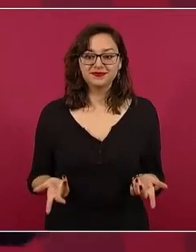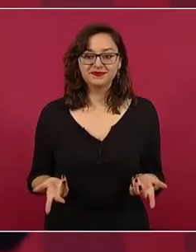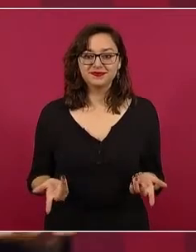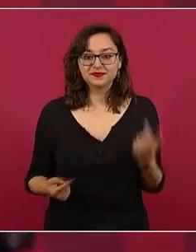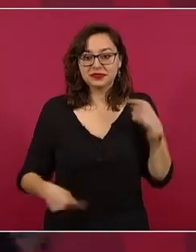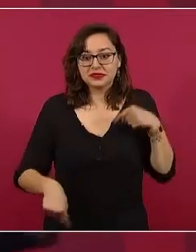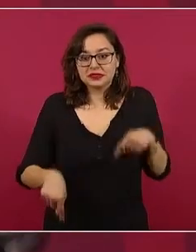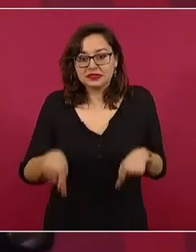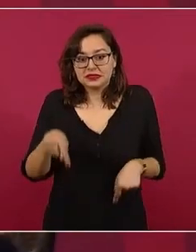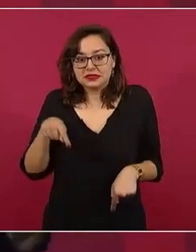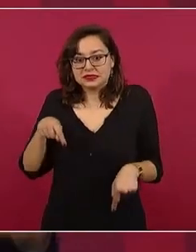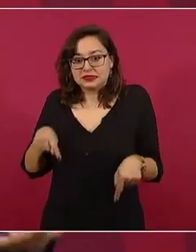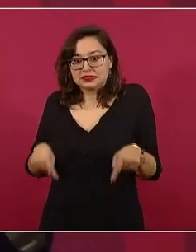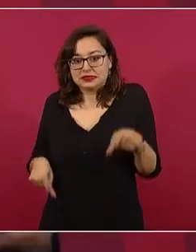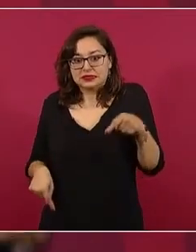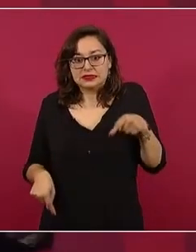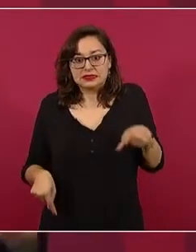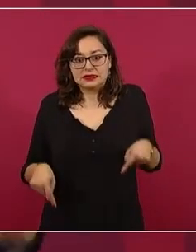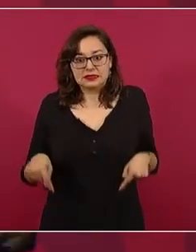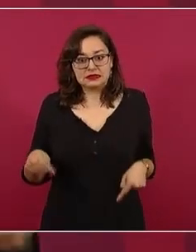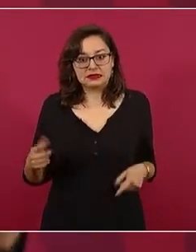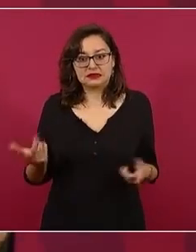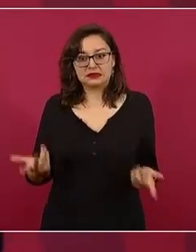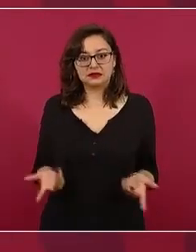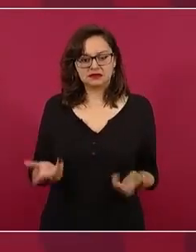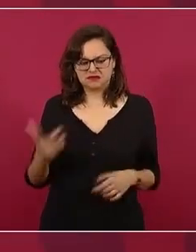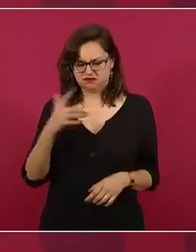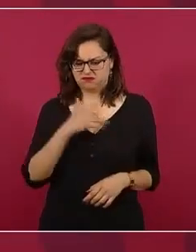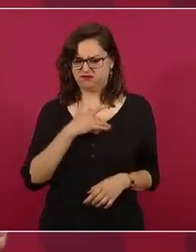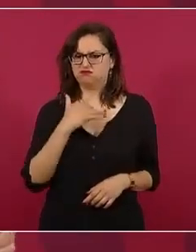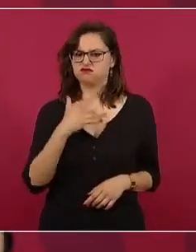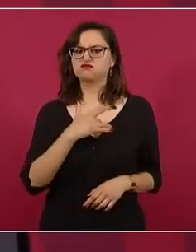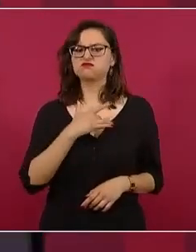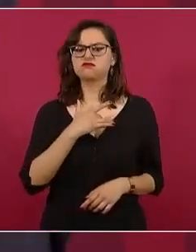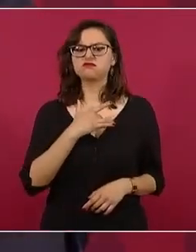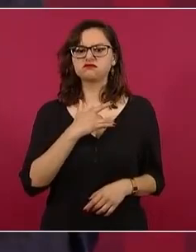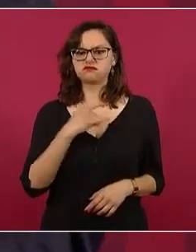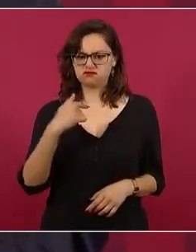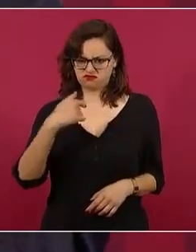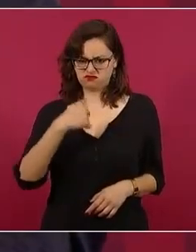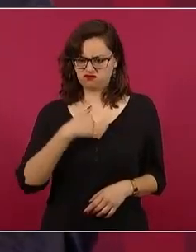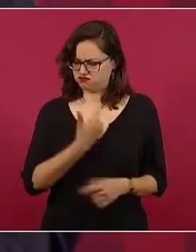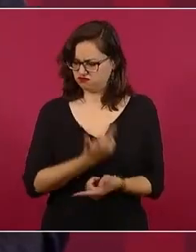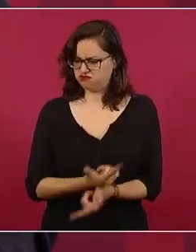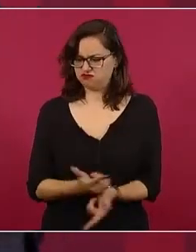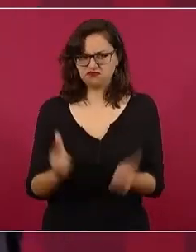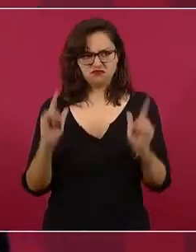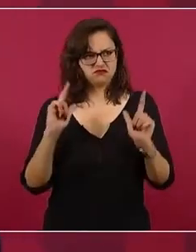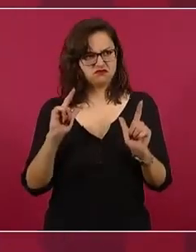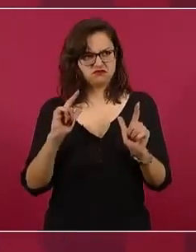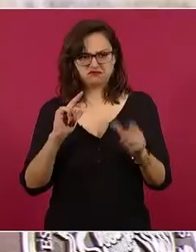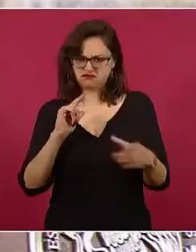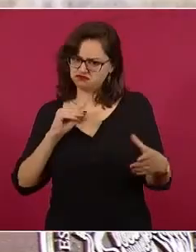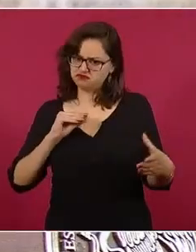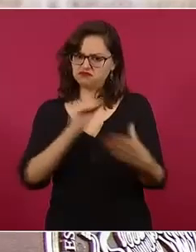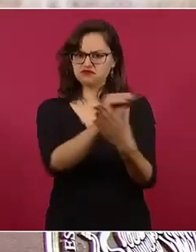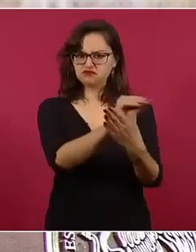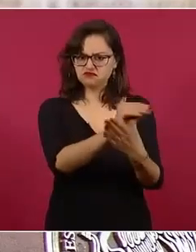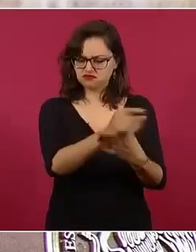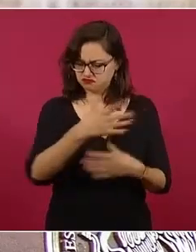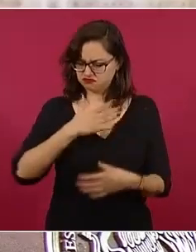no tiene la arrogancia de sentirse libre,